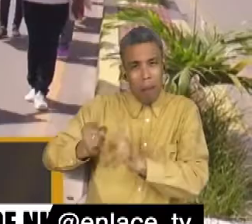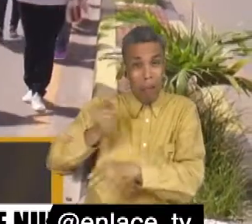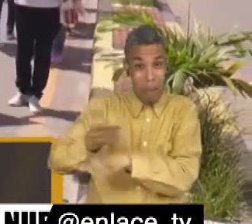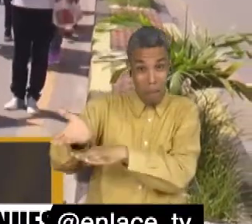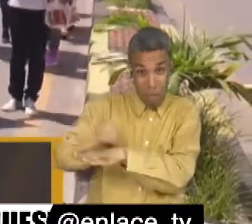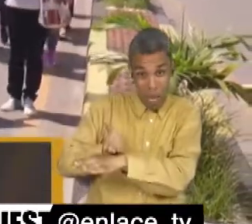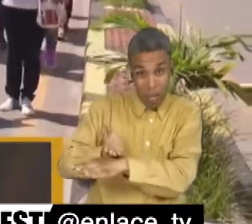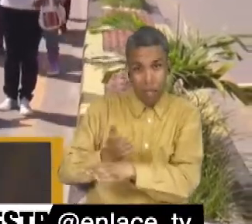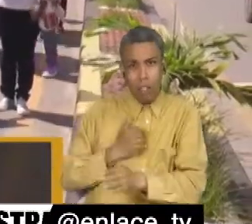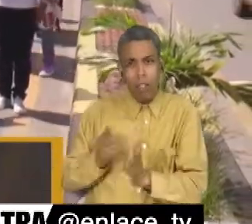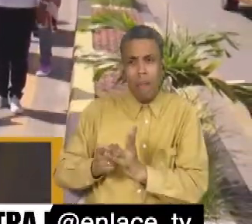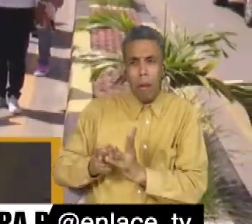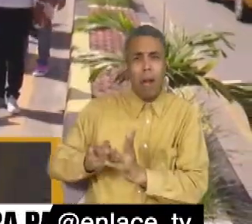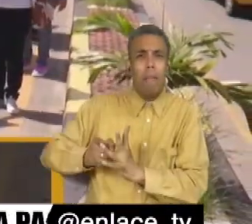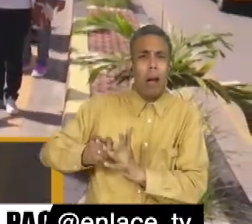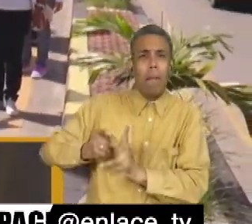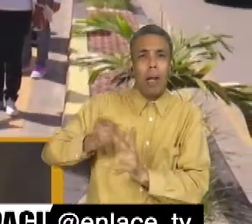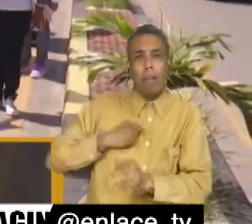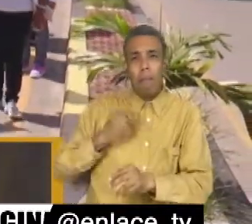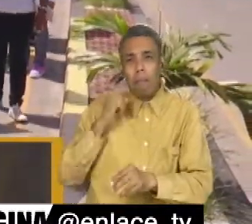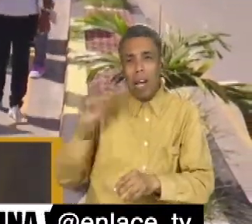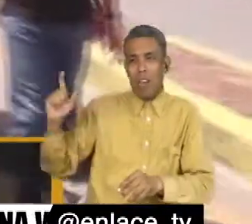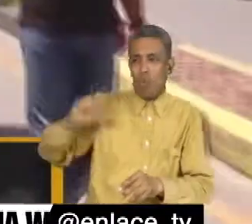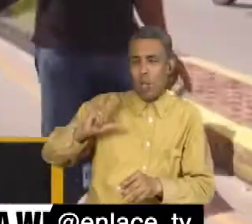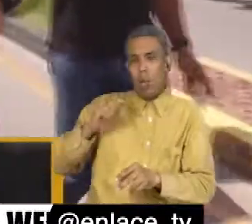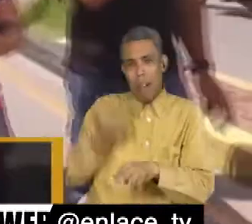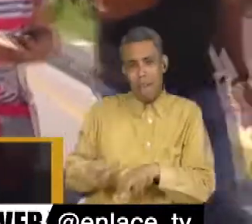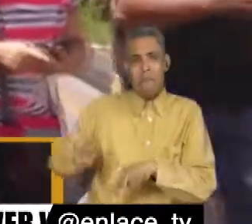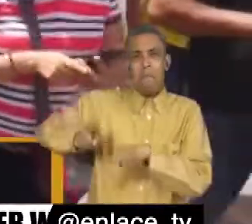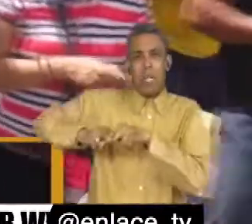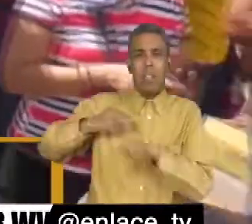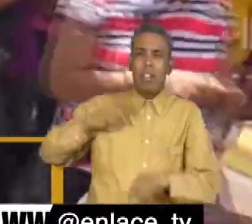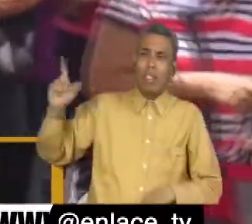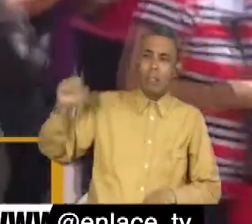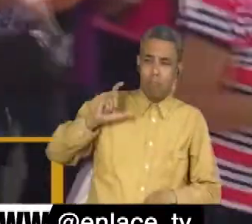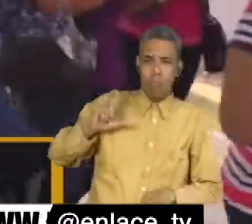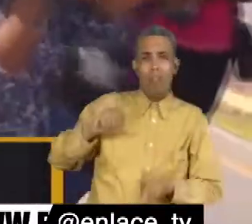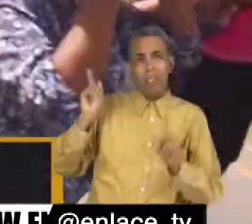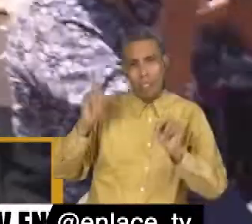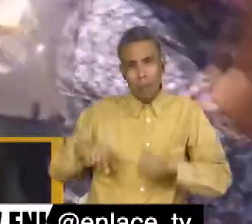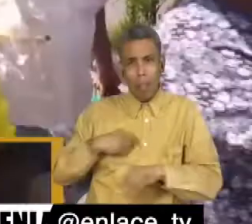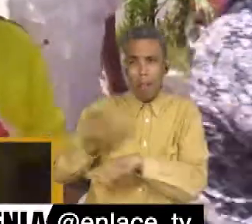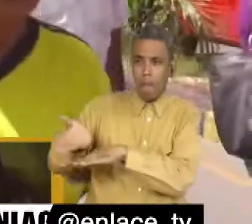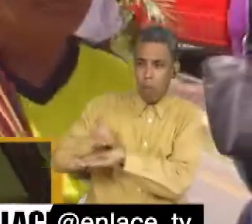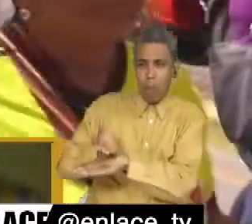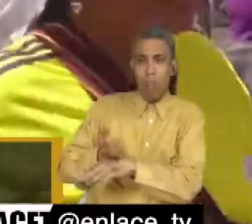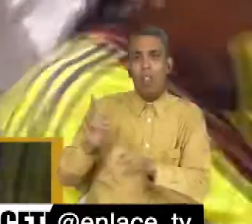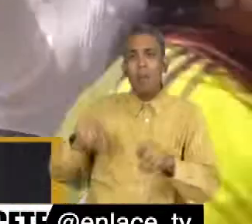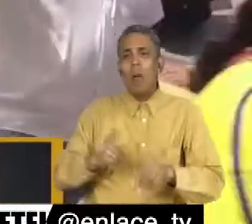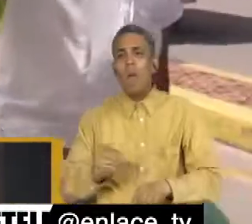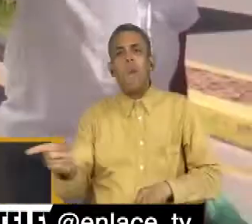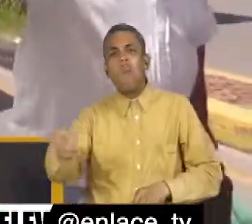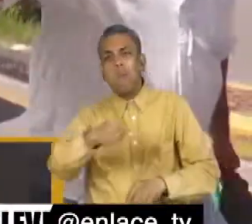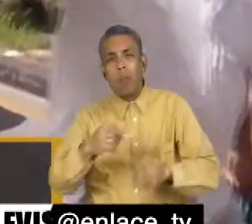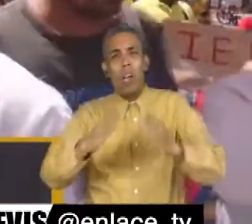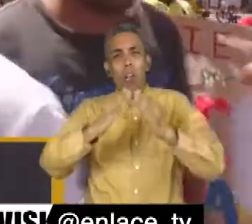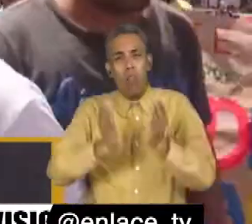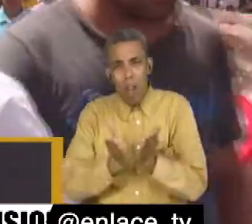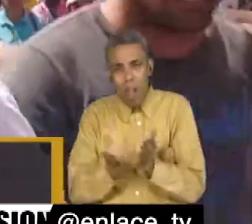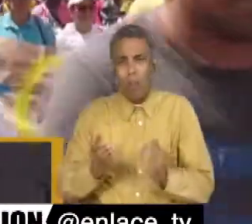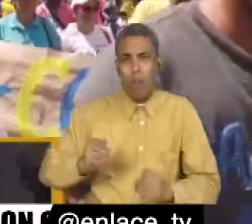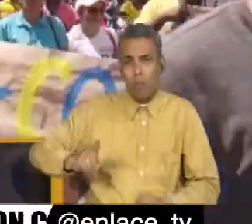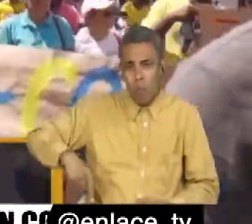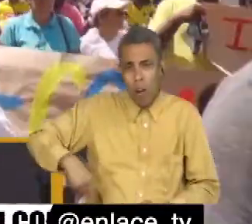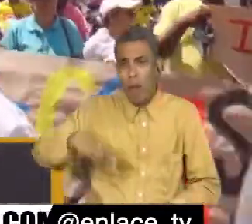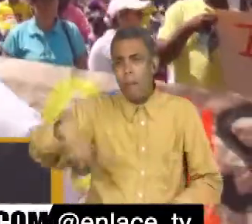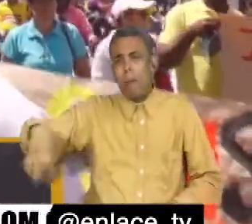pidió incluso la nivelación salarial. También los docentes están exigiendo inversión a las escuelas públicas del país. Los padres